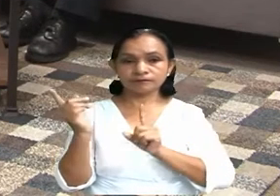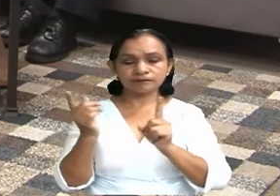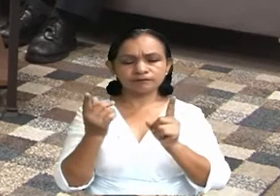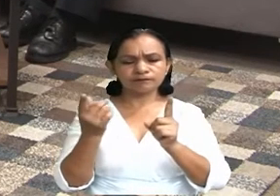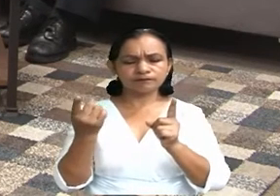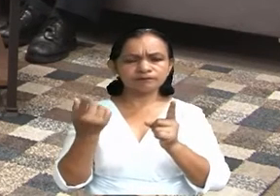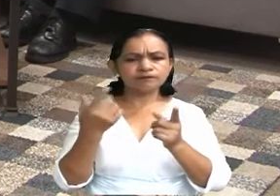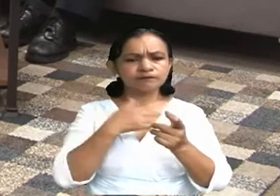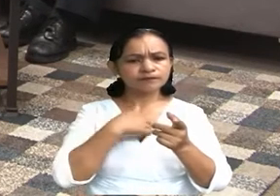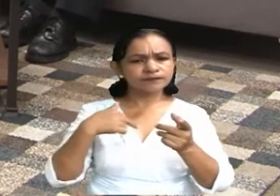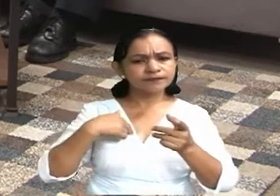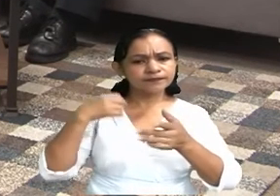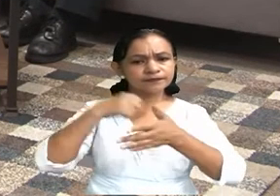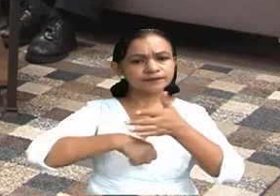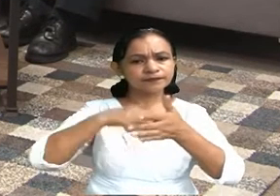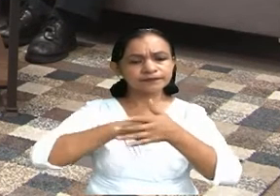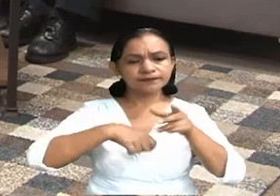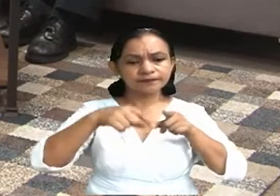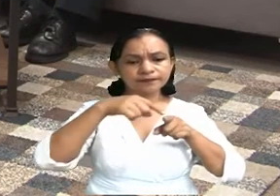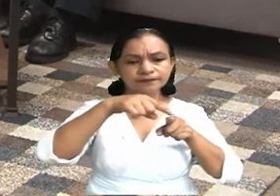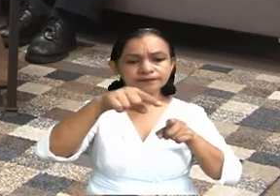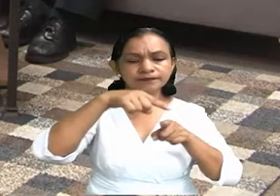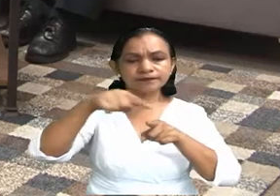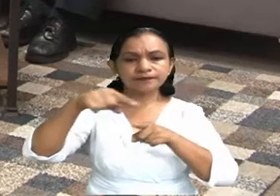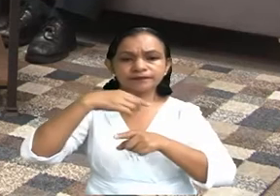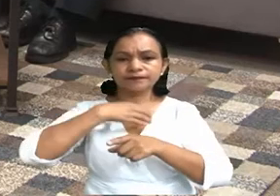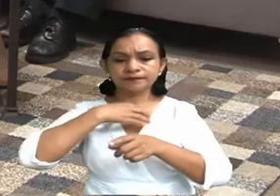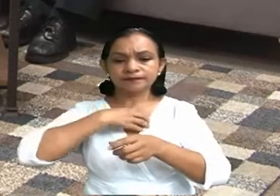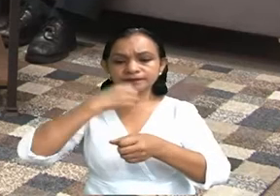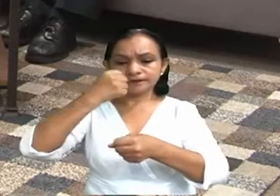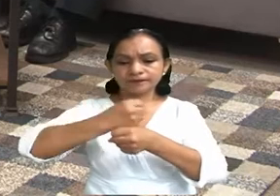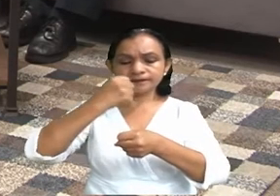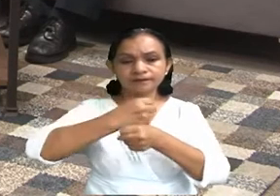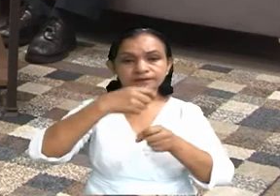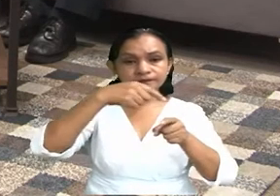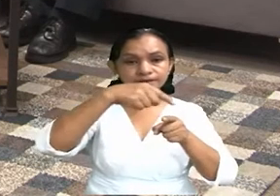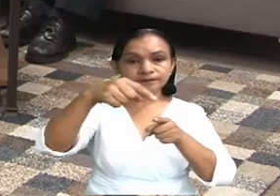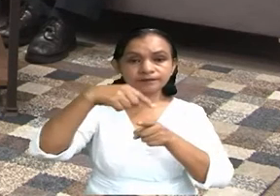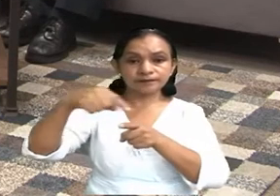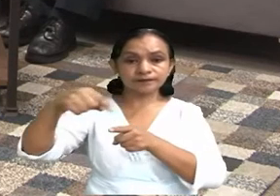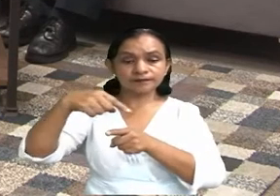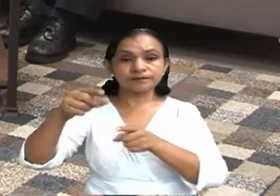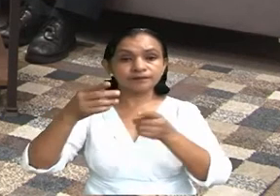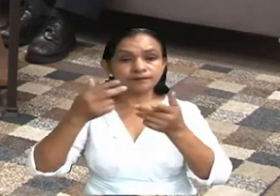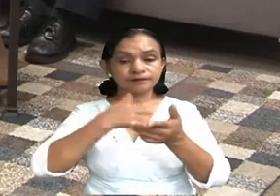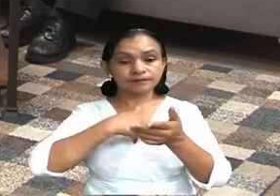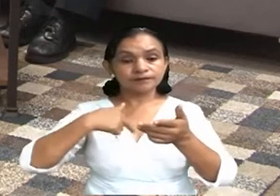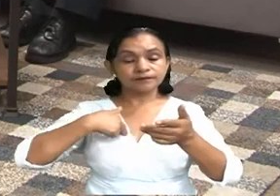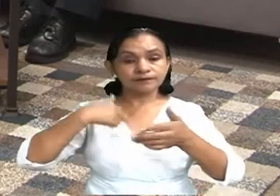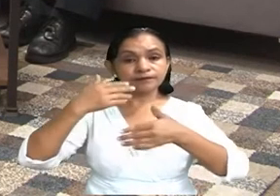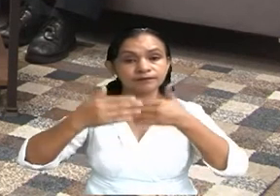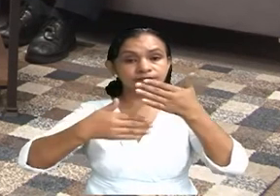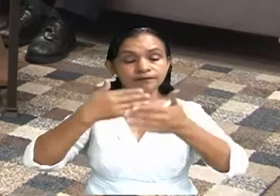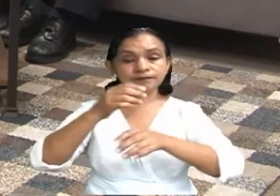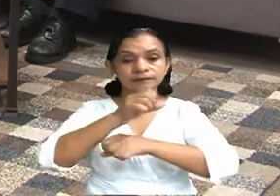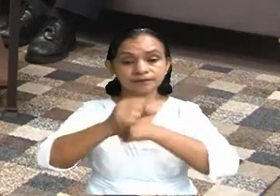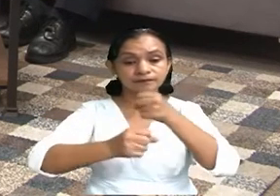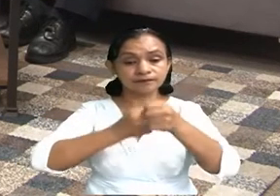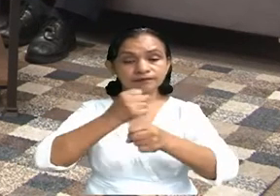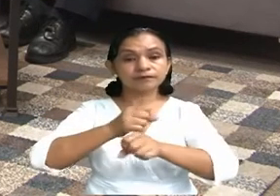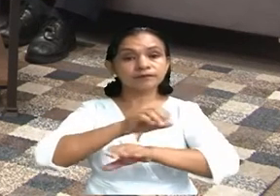fortalecer las competencias de los municipios, del desempeño de los municipios, ha venido también realizando en los últimos